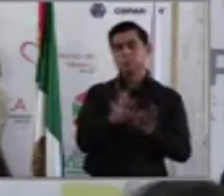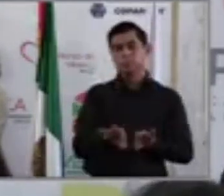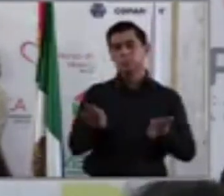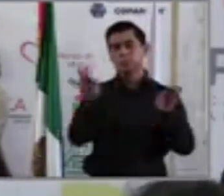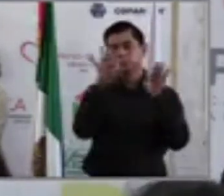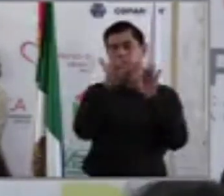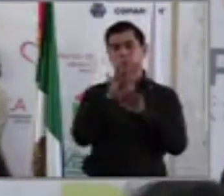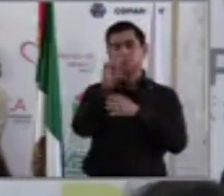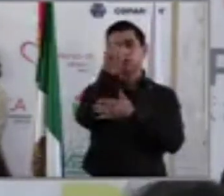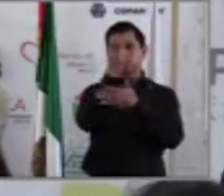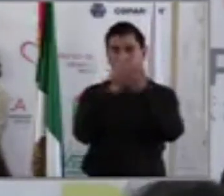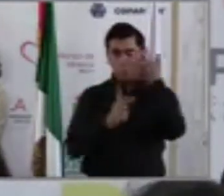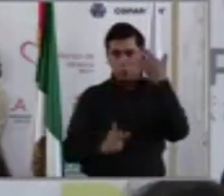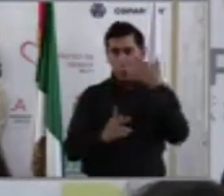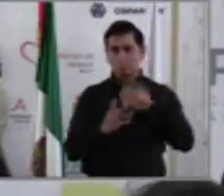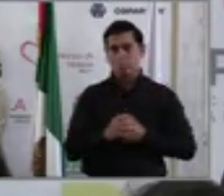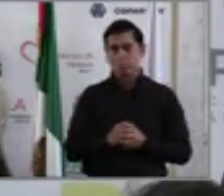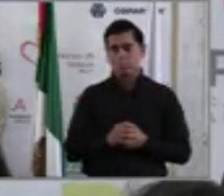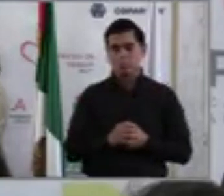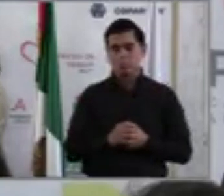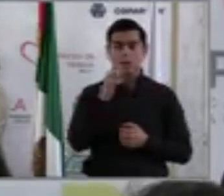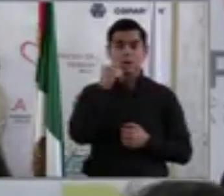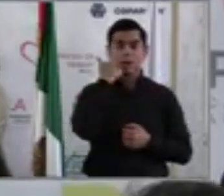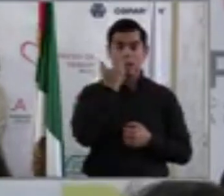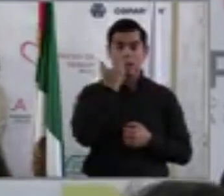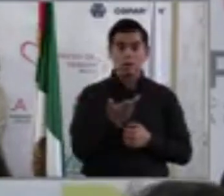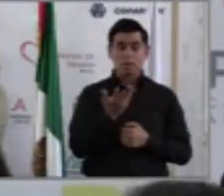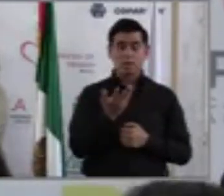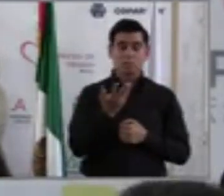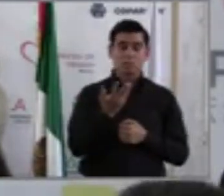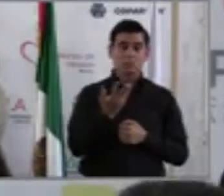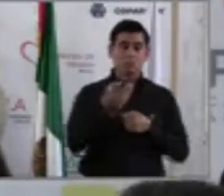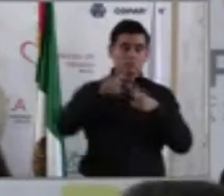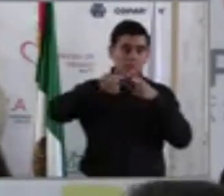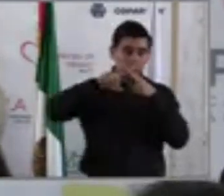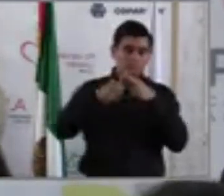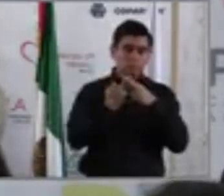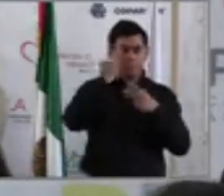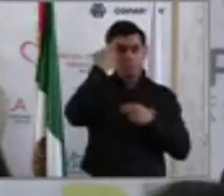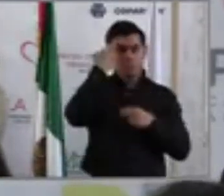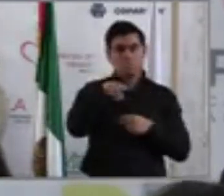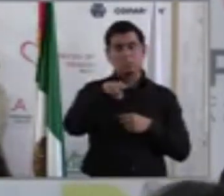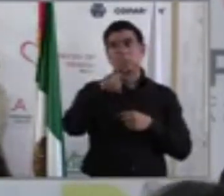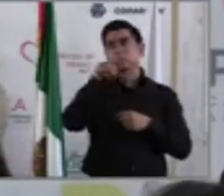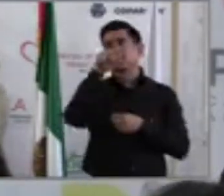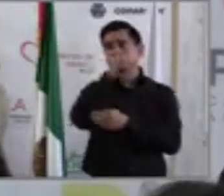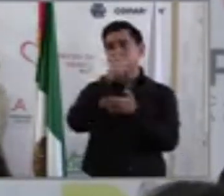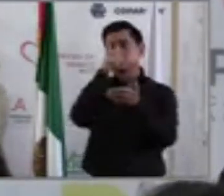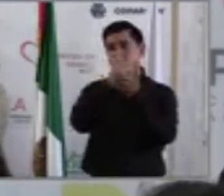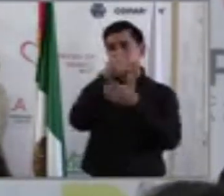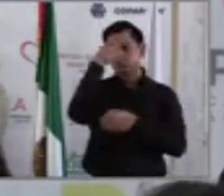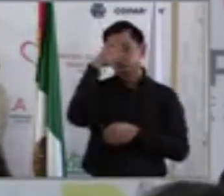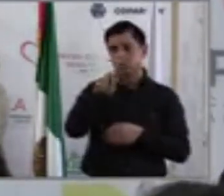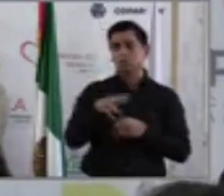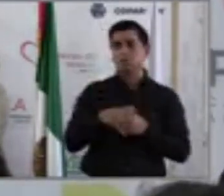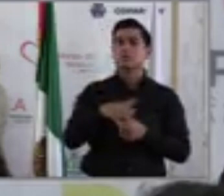el programa que queremos implementar los próximos 6 años en esta